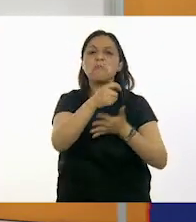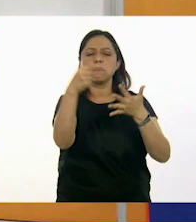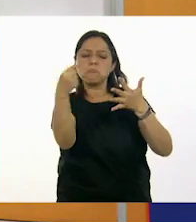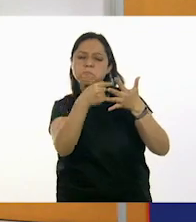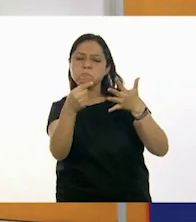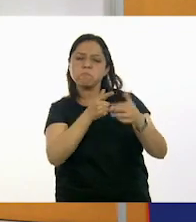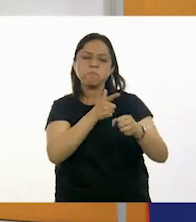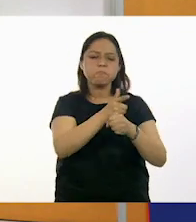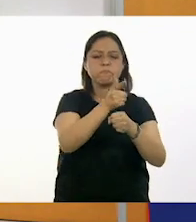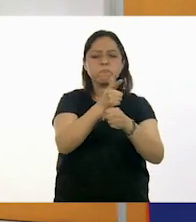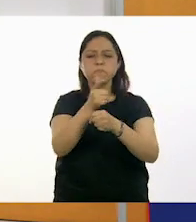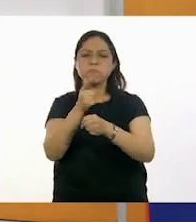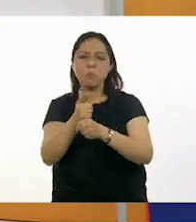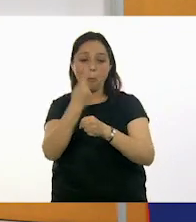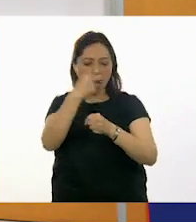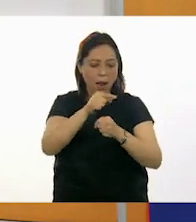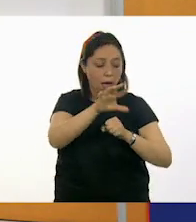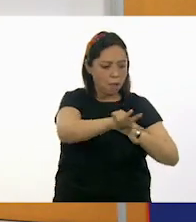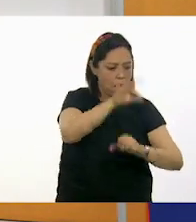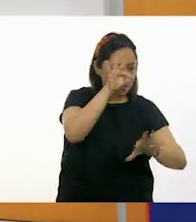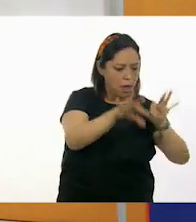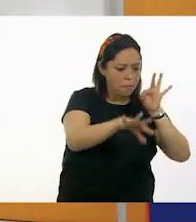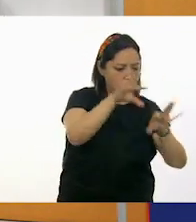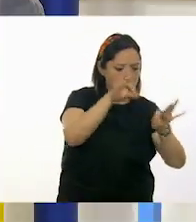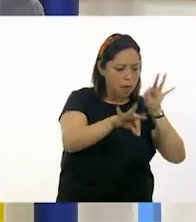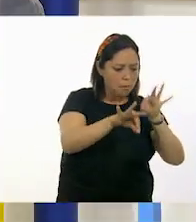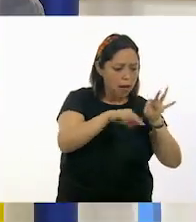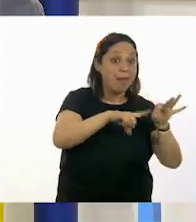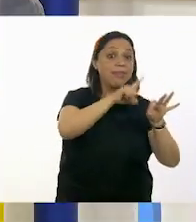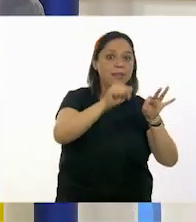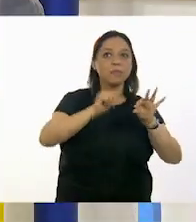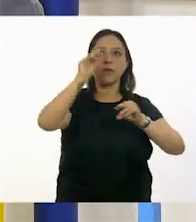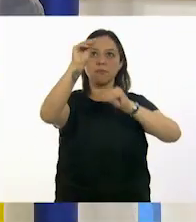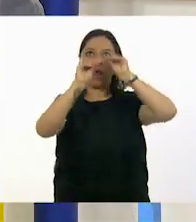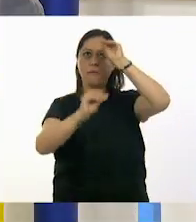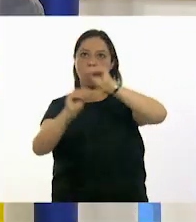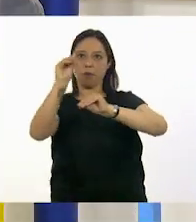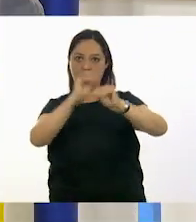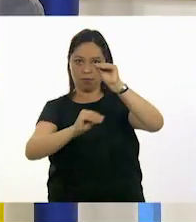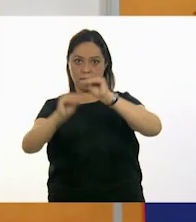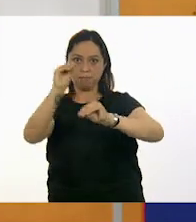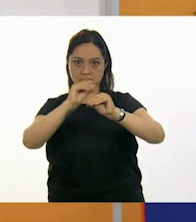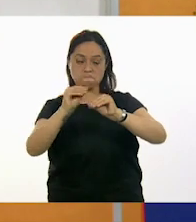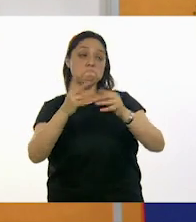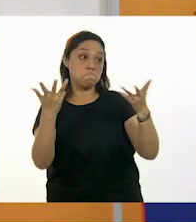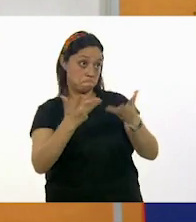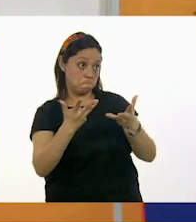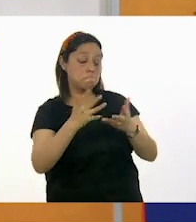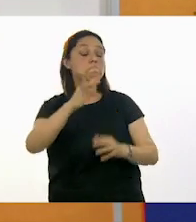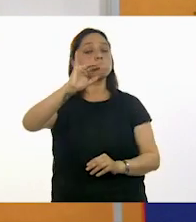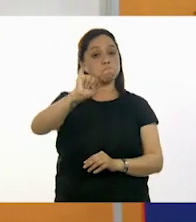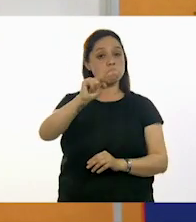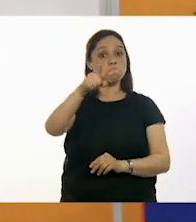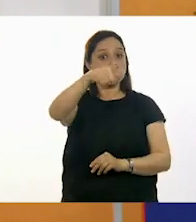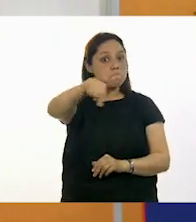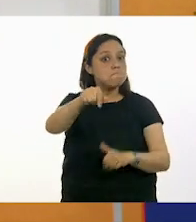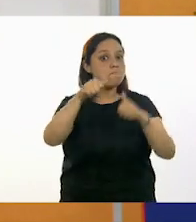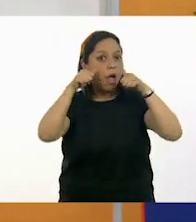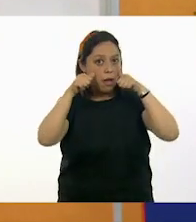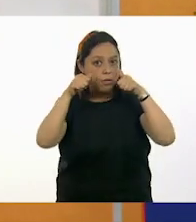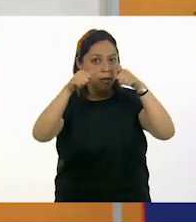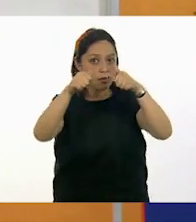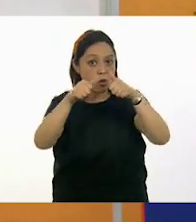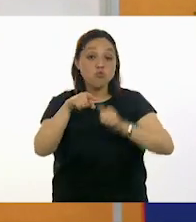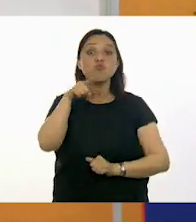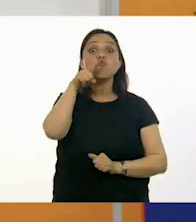aspectos para ir llenando una tabla de doble entrada. ¿Nos ayudas? Perfecto, pues hagámoslo, ¿no? Muy bien, allá en casa pongan mucha atención y pon mucha atención para que